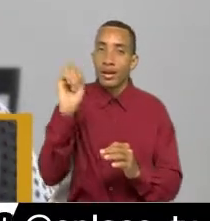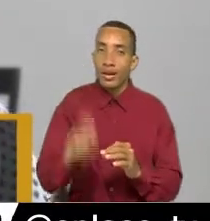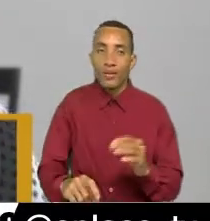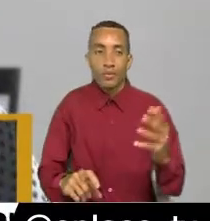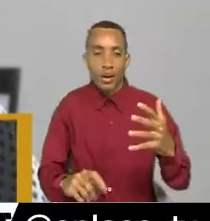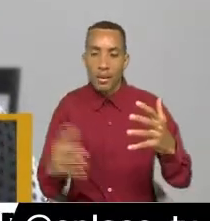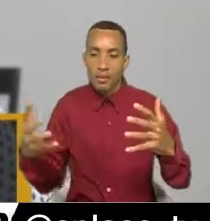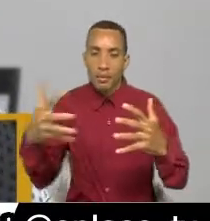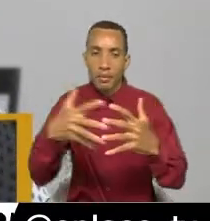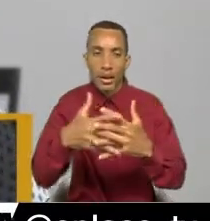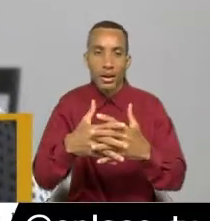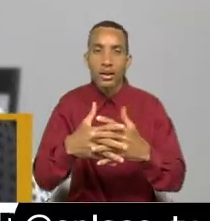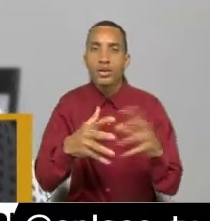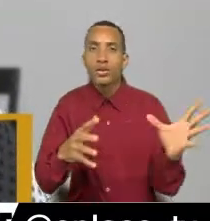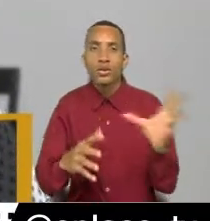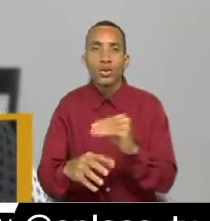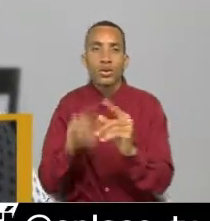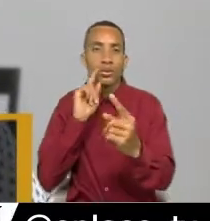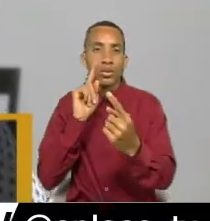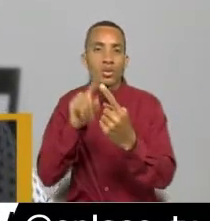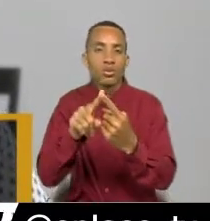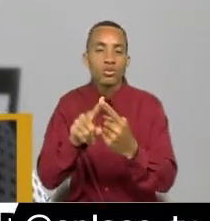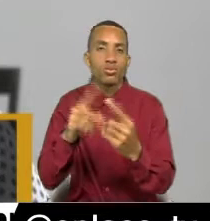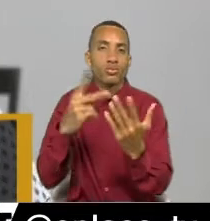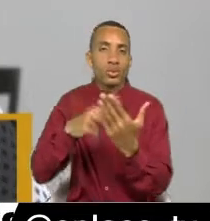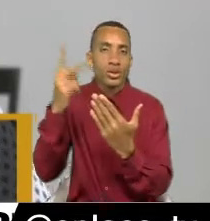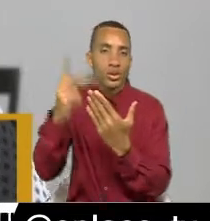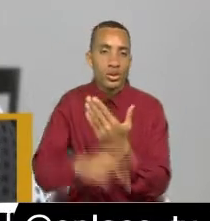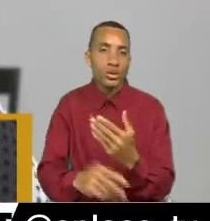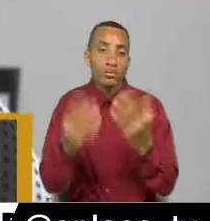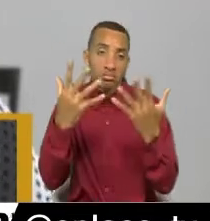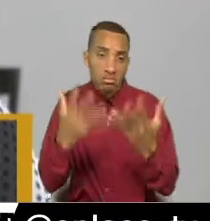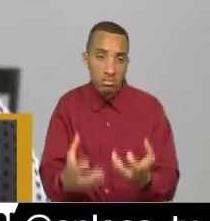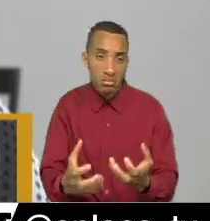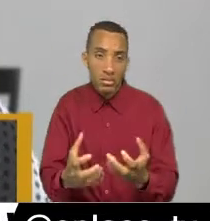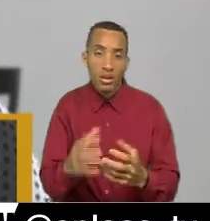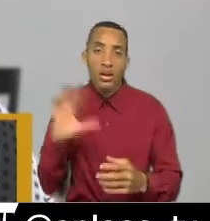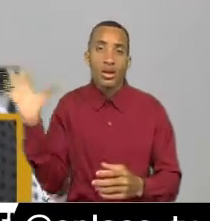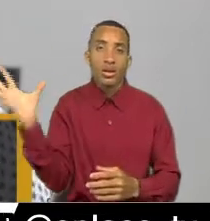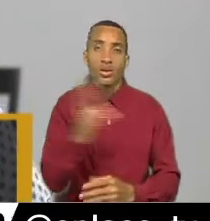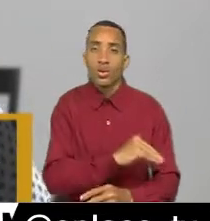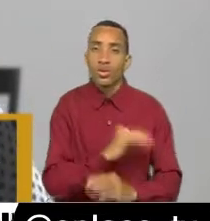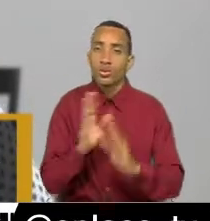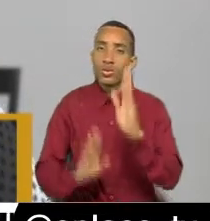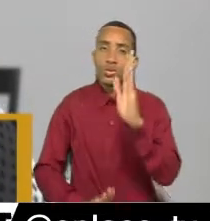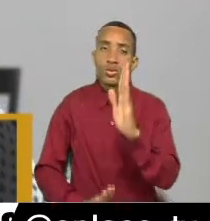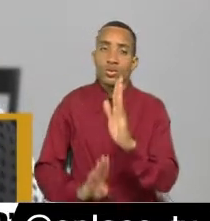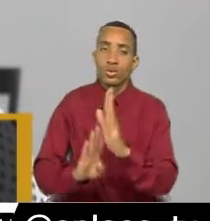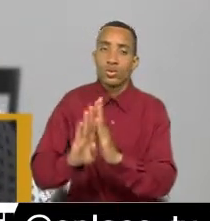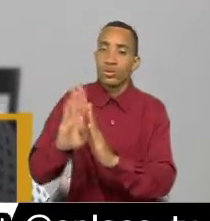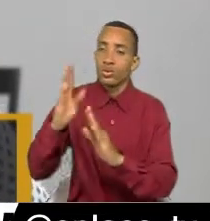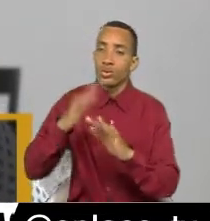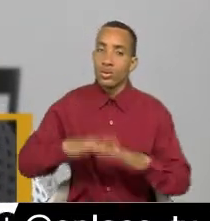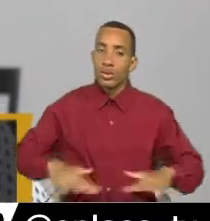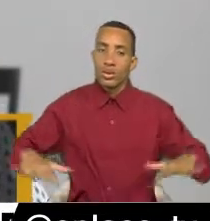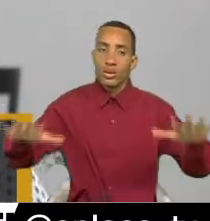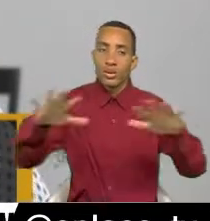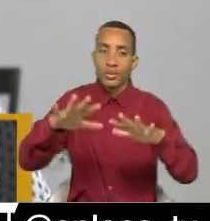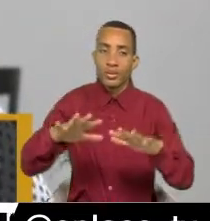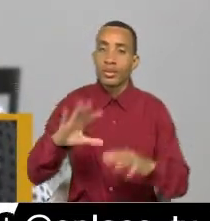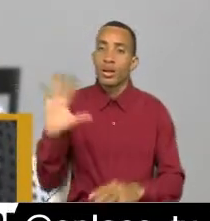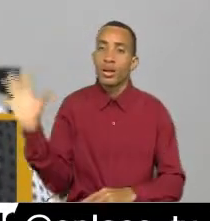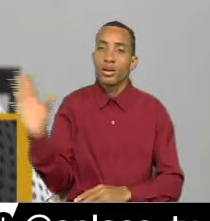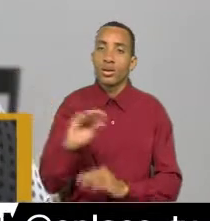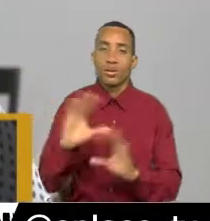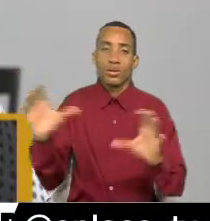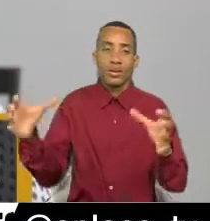que todos estos propósitos, todos estos proyectos que queremos para el desarrollo de nuestro territorio, en especial para la población